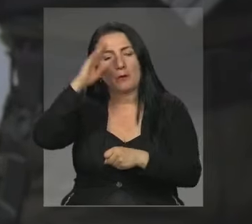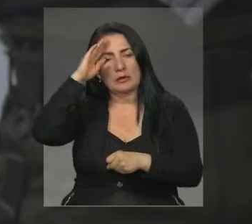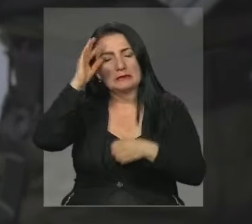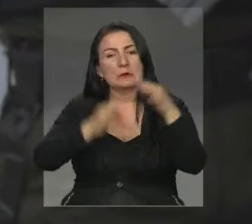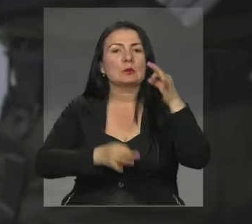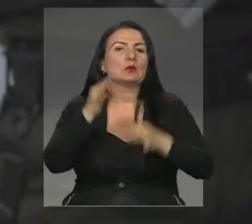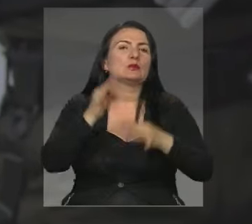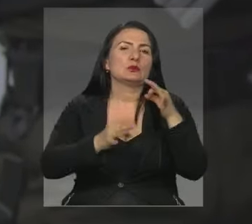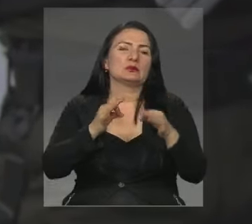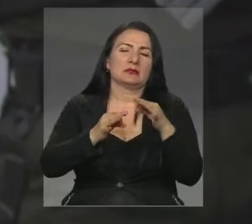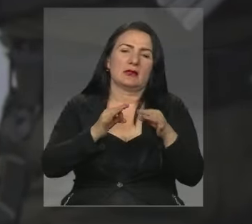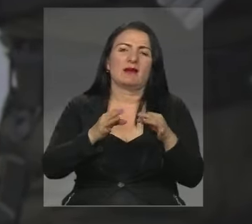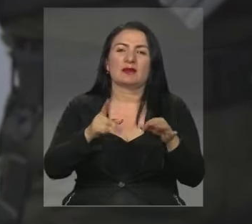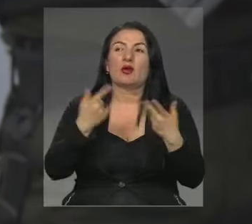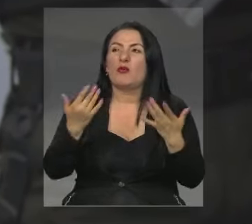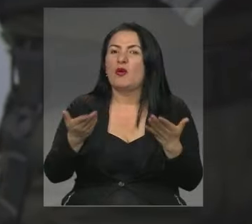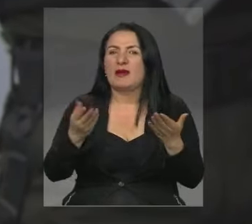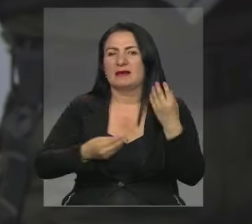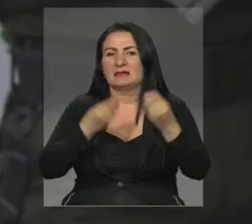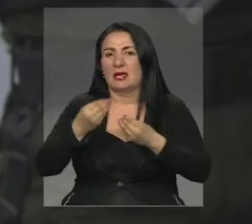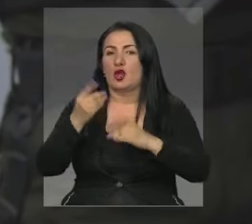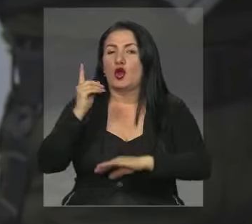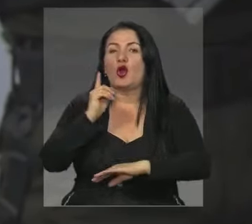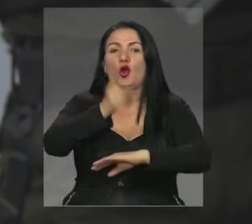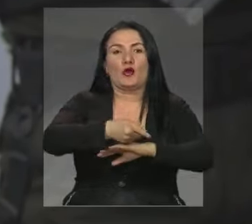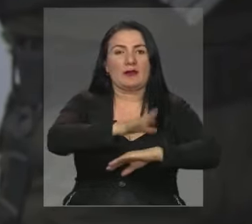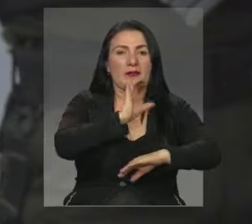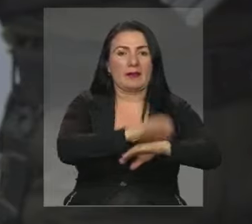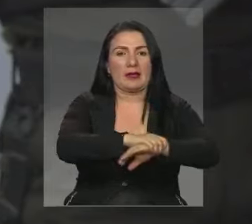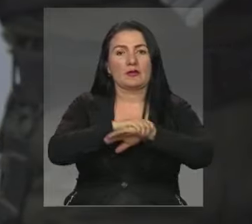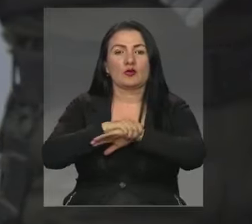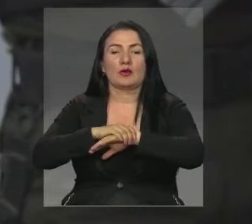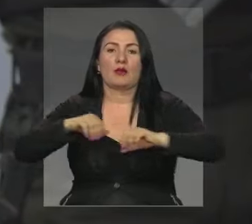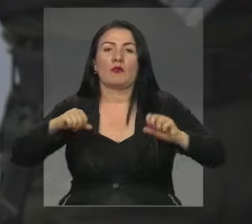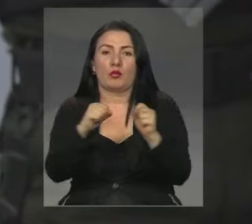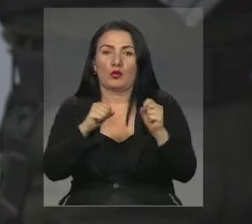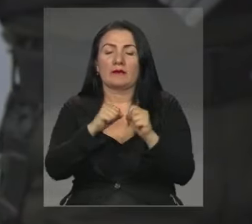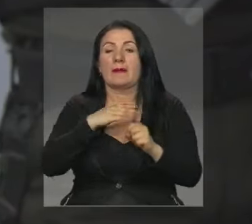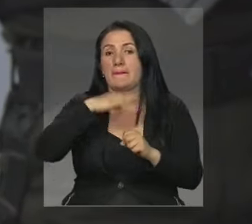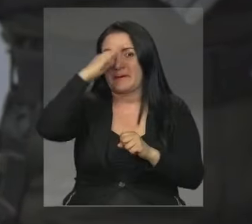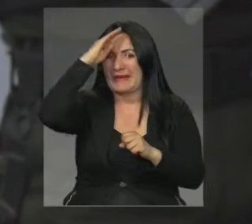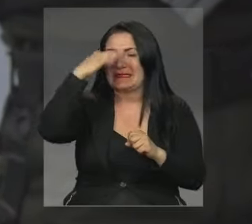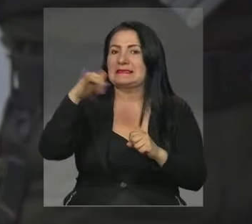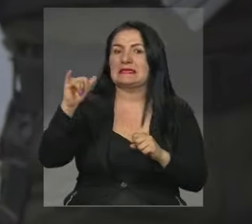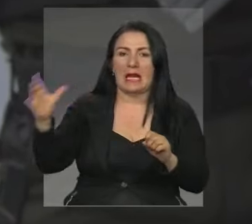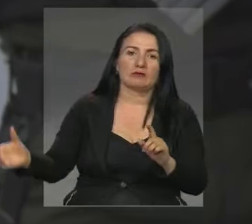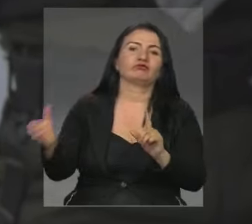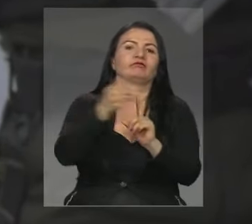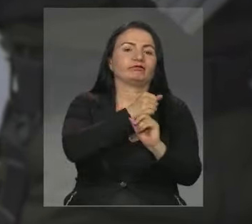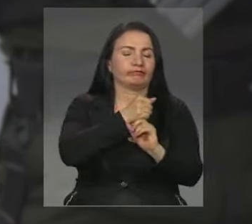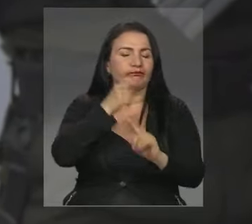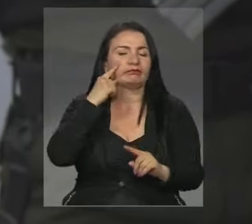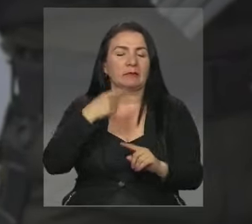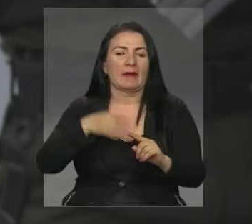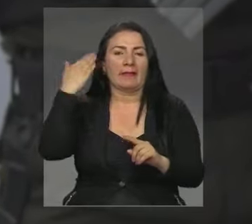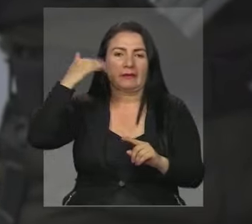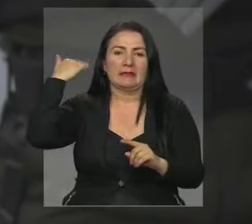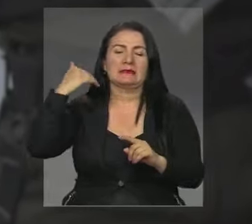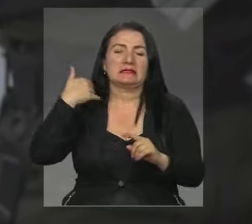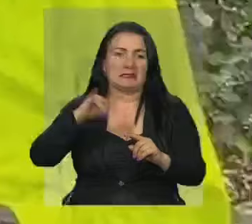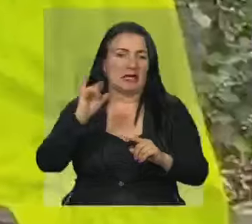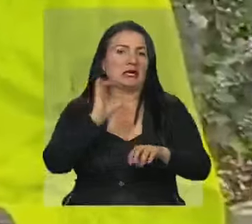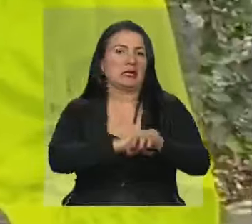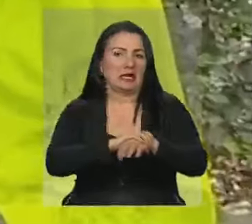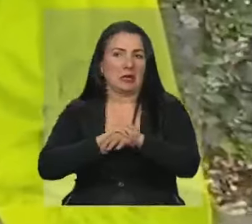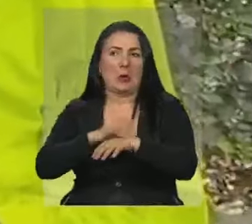Judicial posterior a la obtención de esa orden de captura, tanto en Bogotá como en Medellín, es que se logra finalmente el día de antes de ayer tener